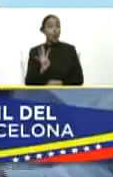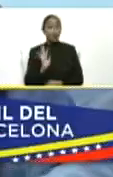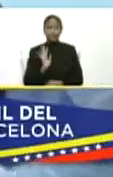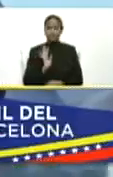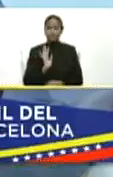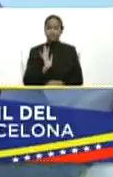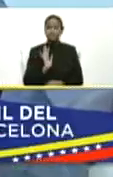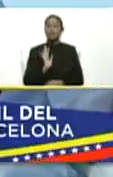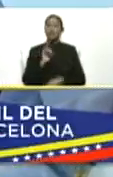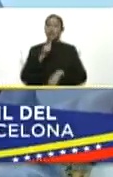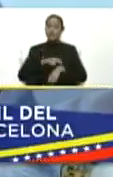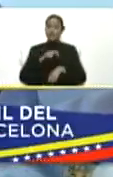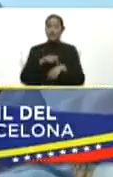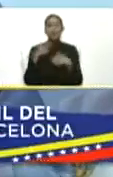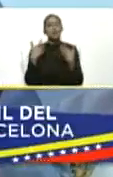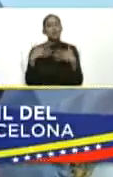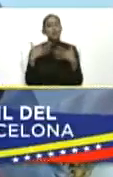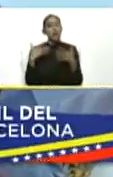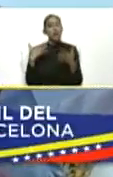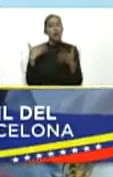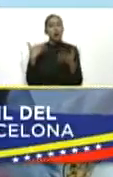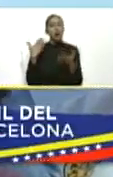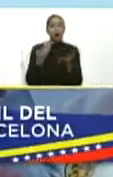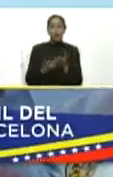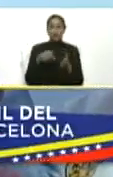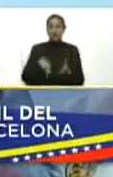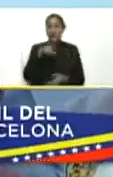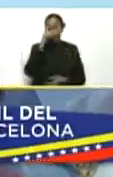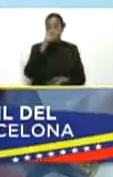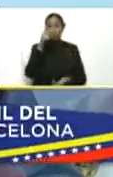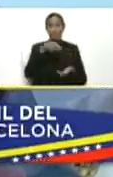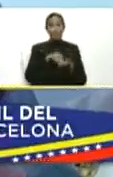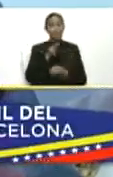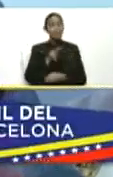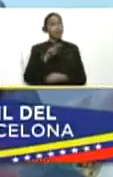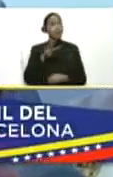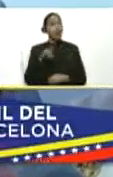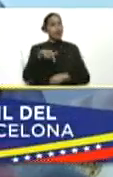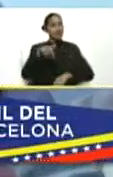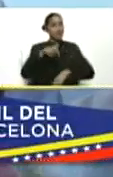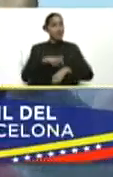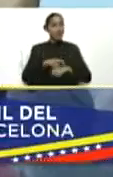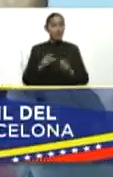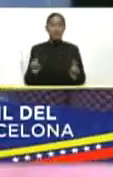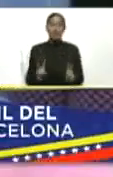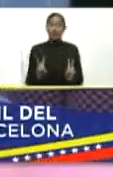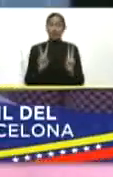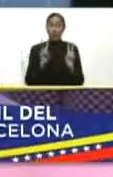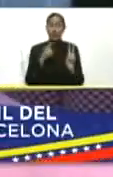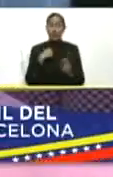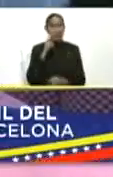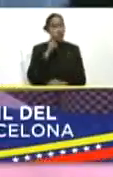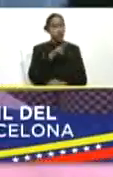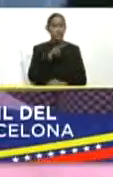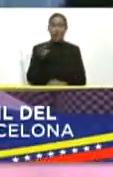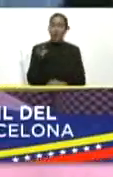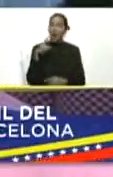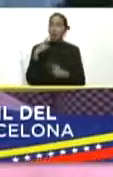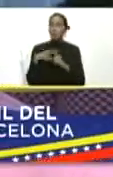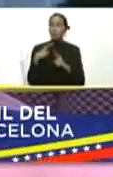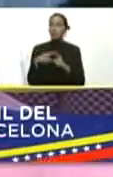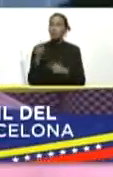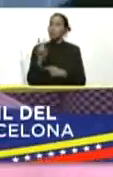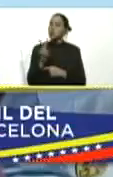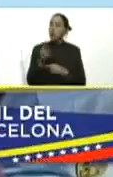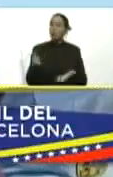Y pasamos el tiempo y llegó el 2024. Y este es el tiempo de la victoria. Y lo que se ve es crecimiento, así es. Mejoría. Así es. Y